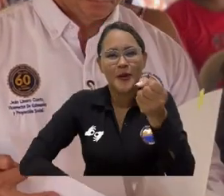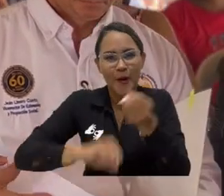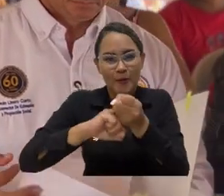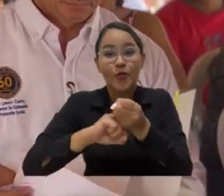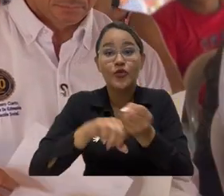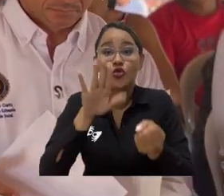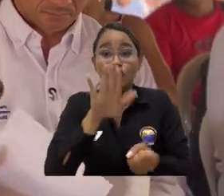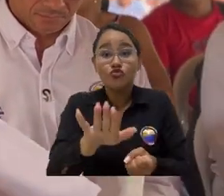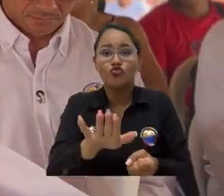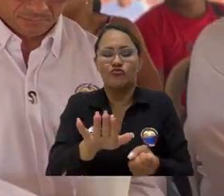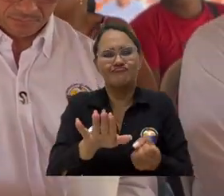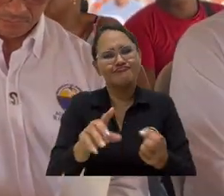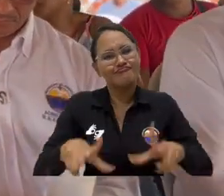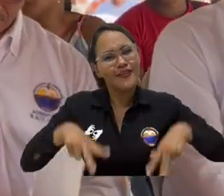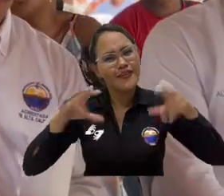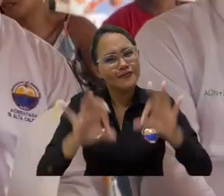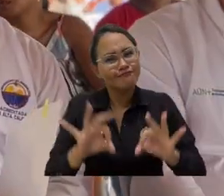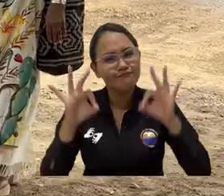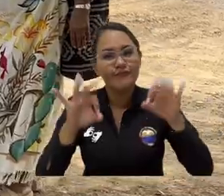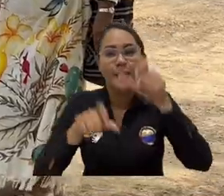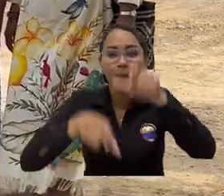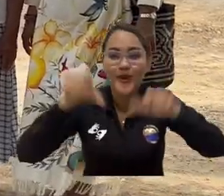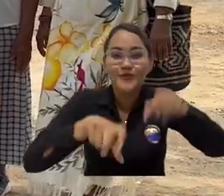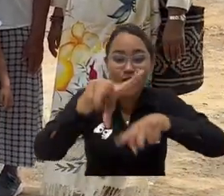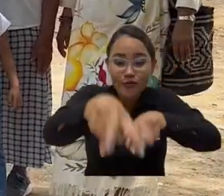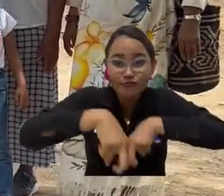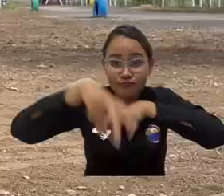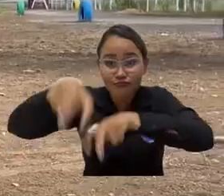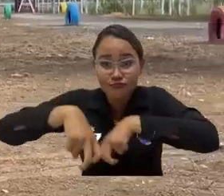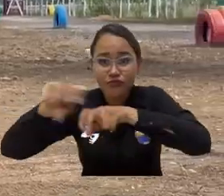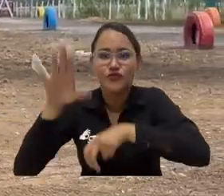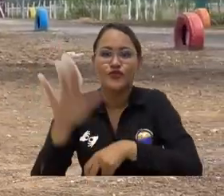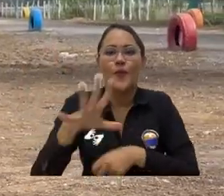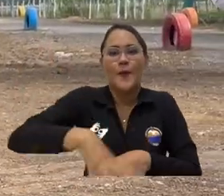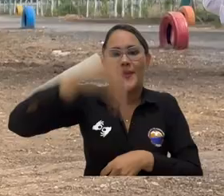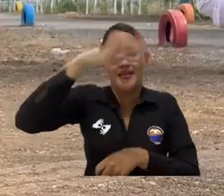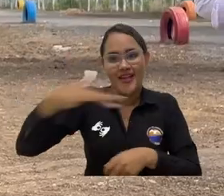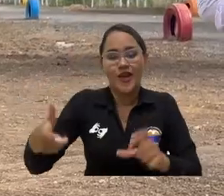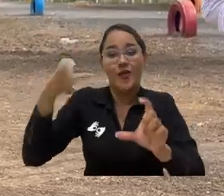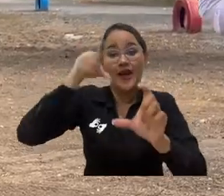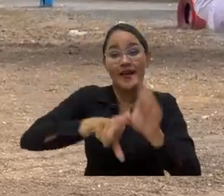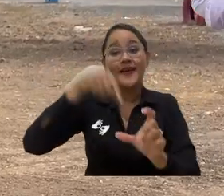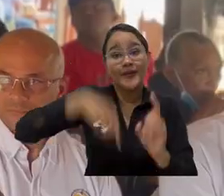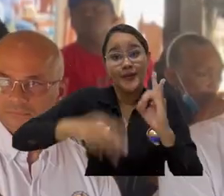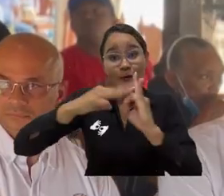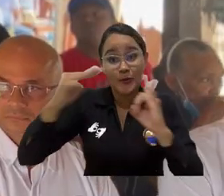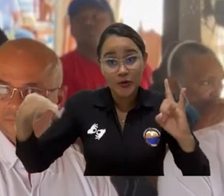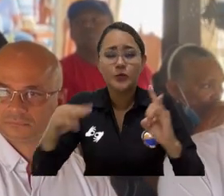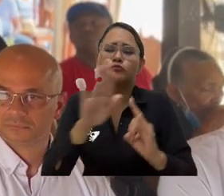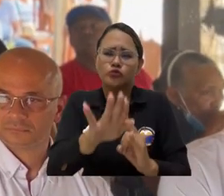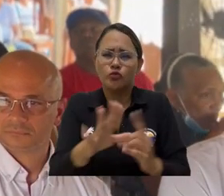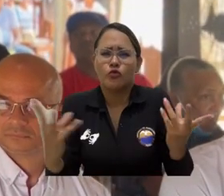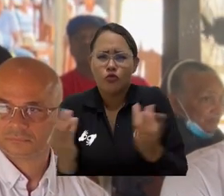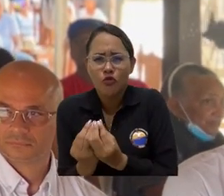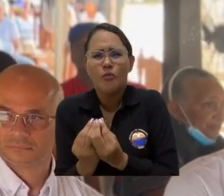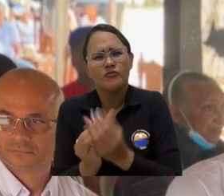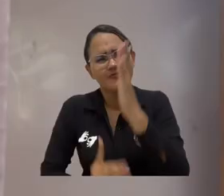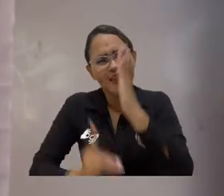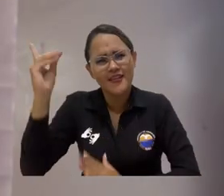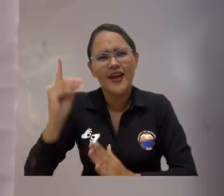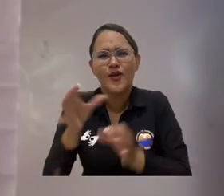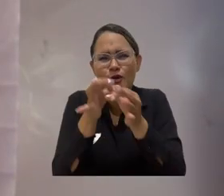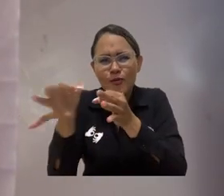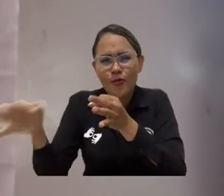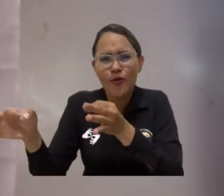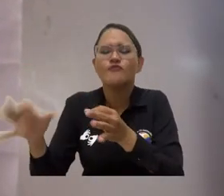con el propósito de contribuir a la calidad de vida de agricultores del Magdalena y La Guajira, la Universidad del Magdalena y la Agencia de Desarrollo